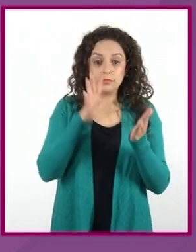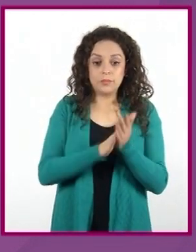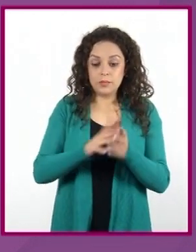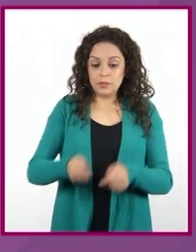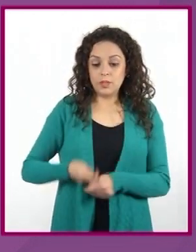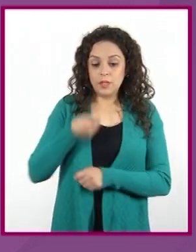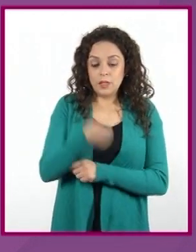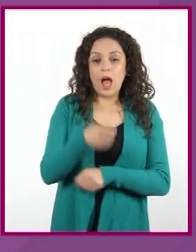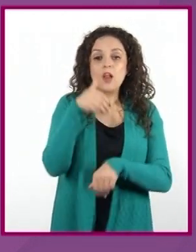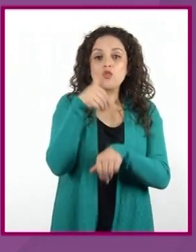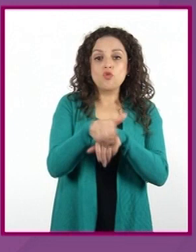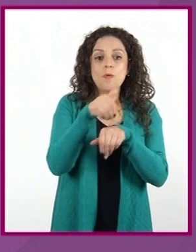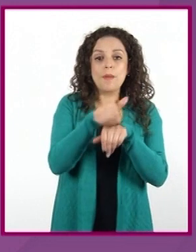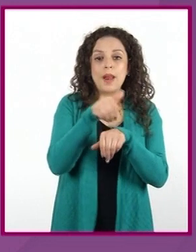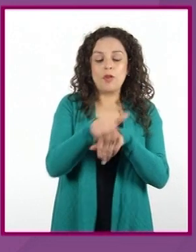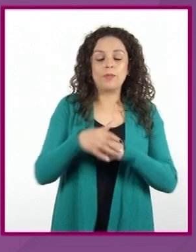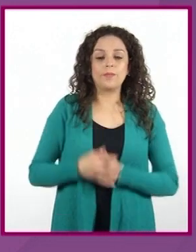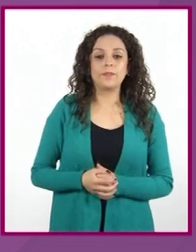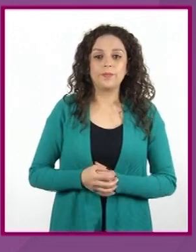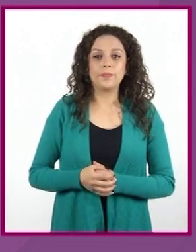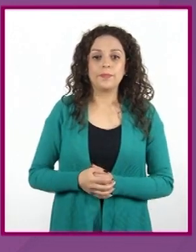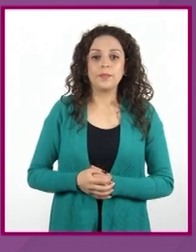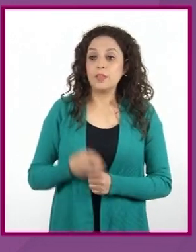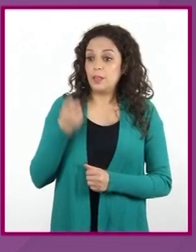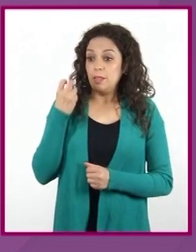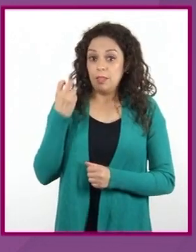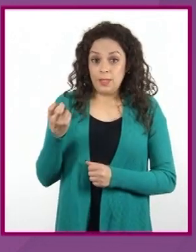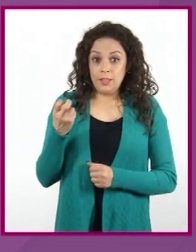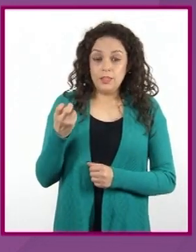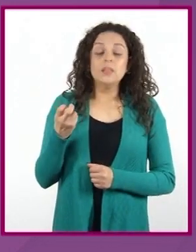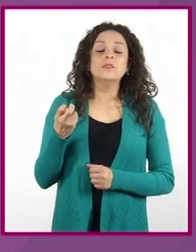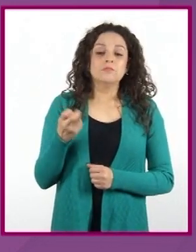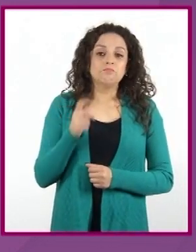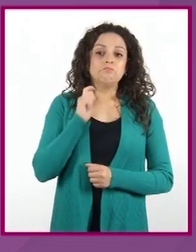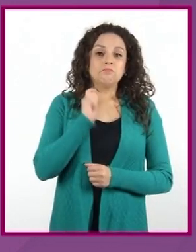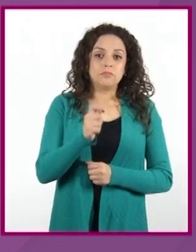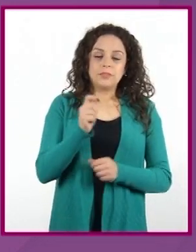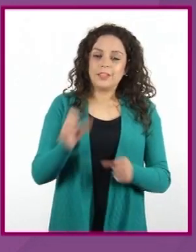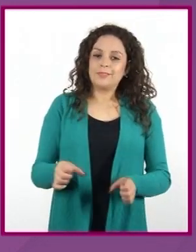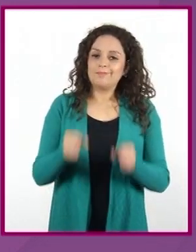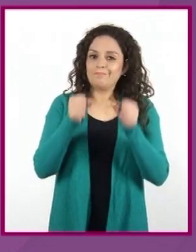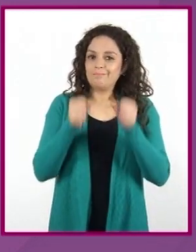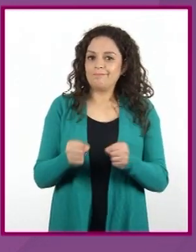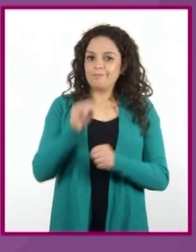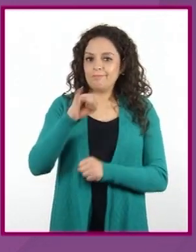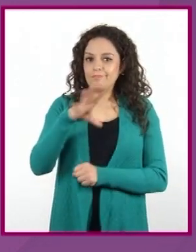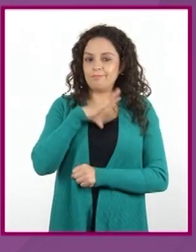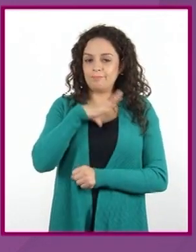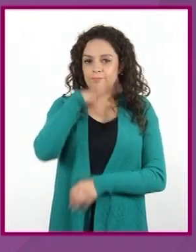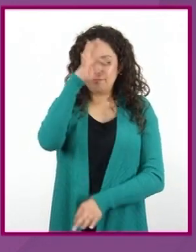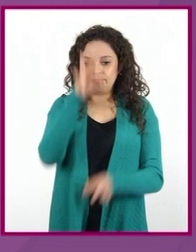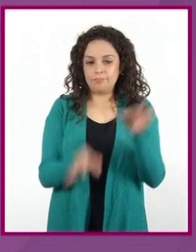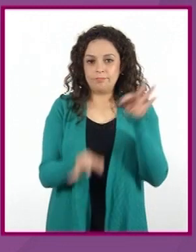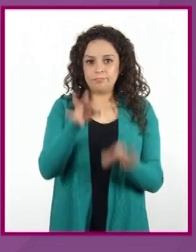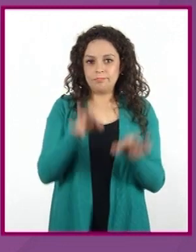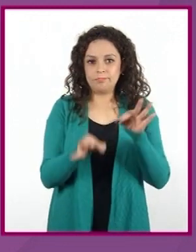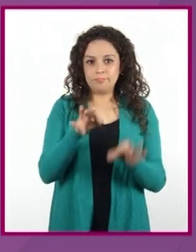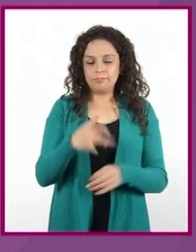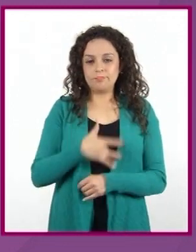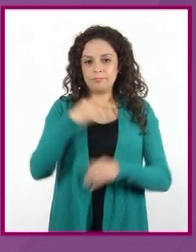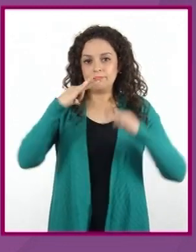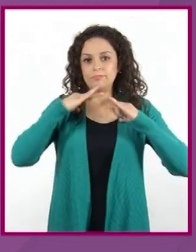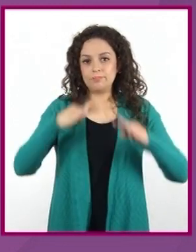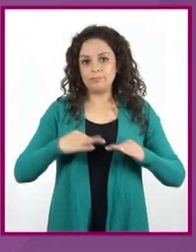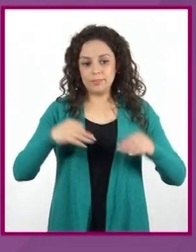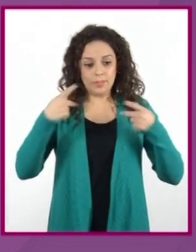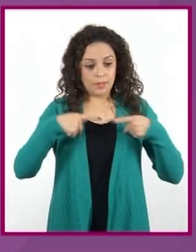número. Este acto le da publicidad y certeza jurídica tanto al comprador como al vendedor